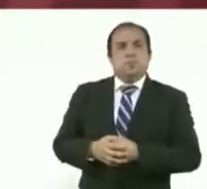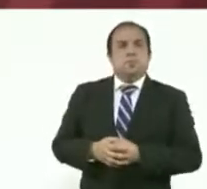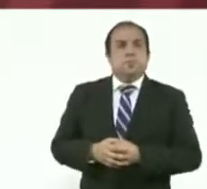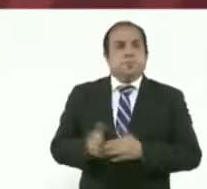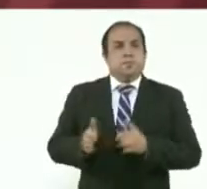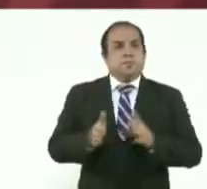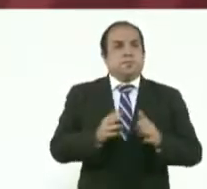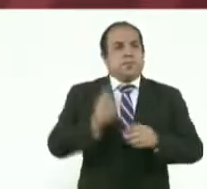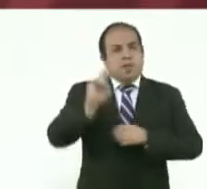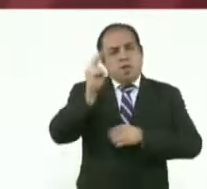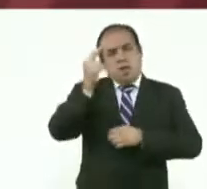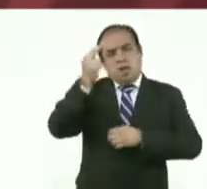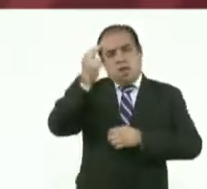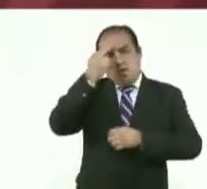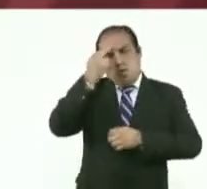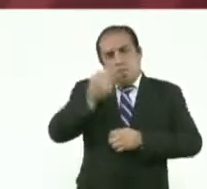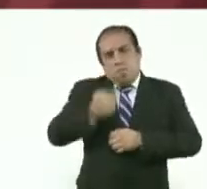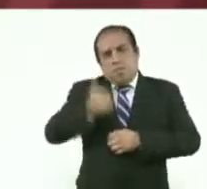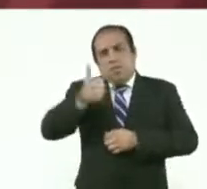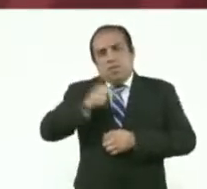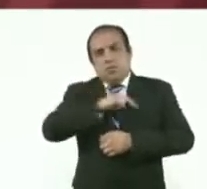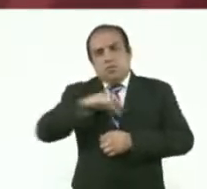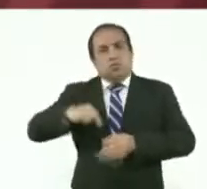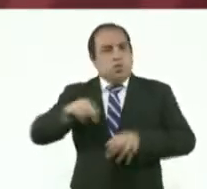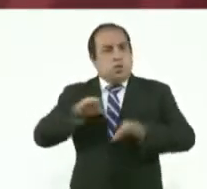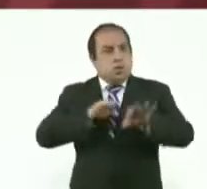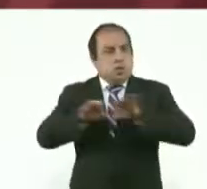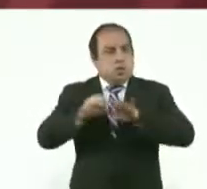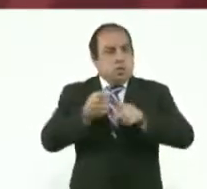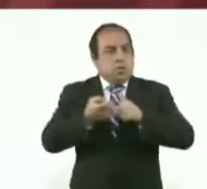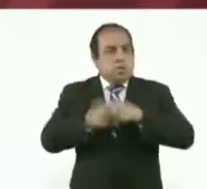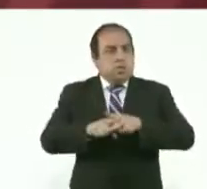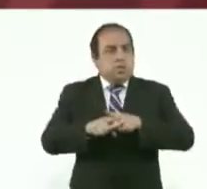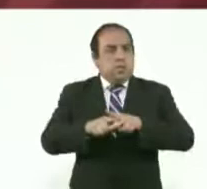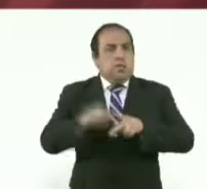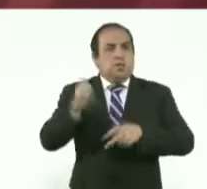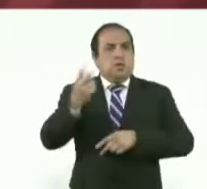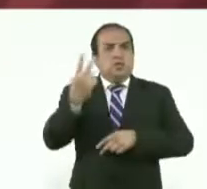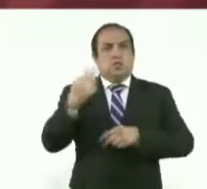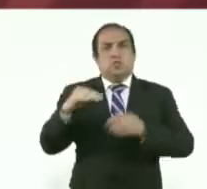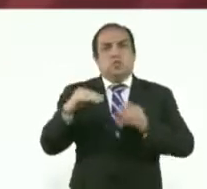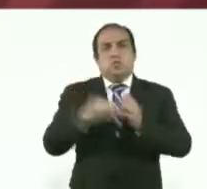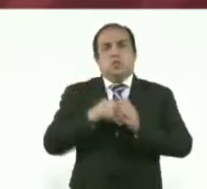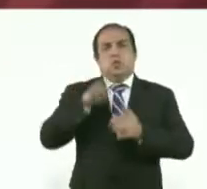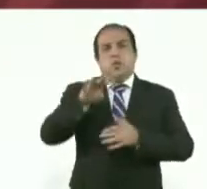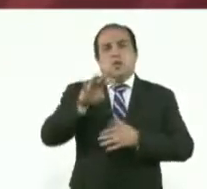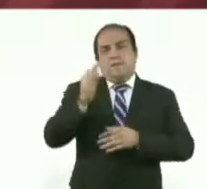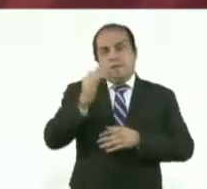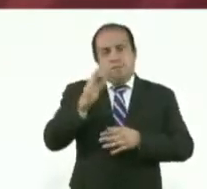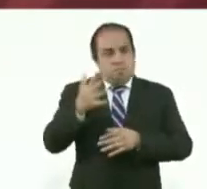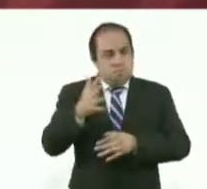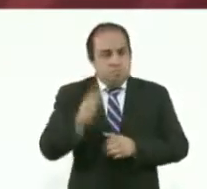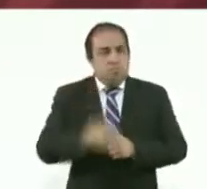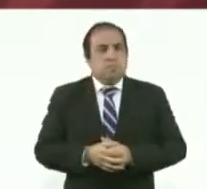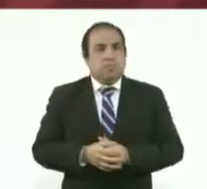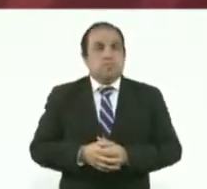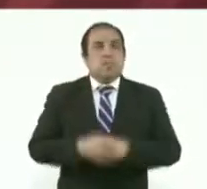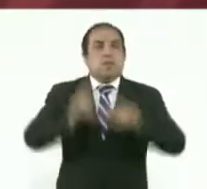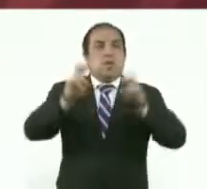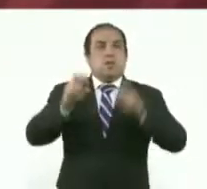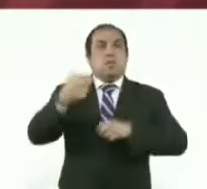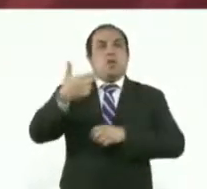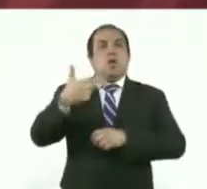fue al mero principio, cuando entramos en enero del 19 de febrero, cuando fue el tema del